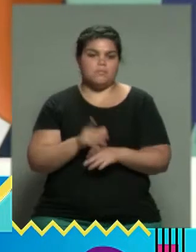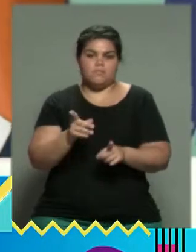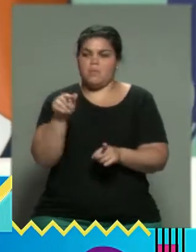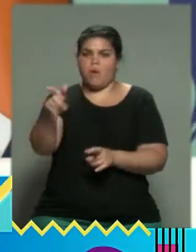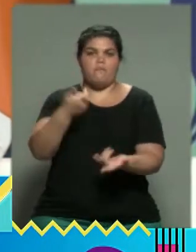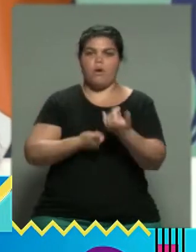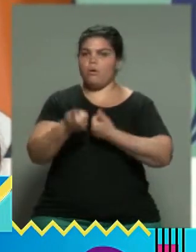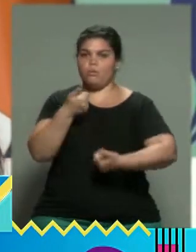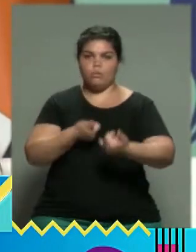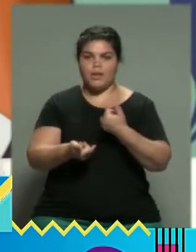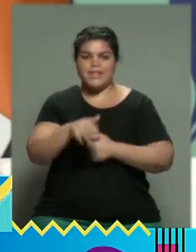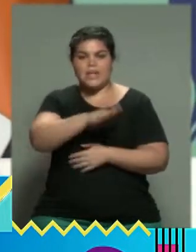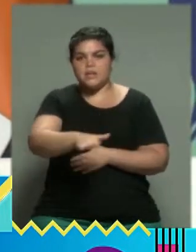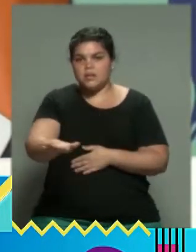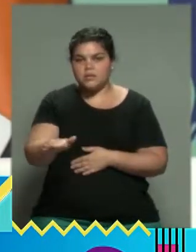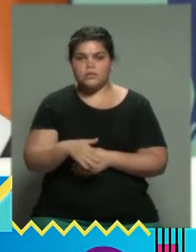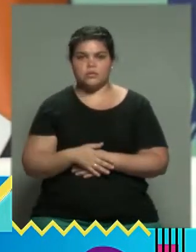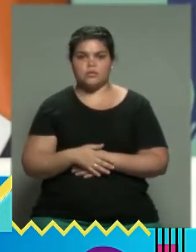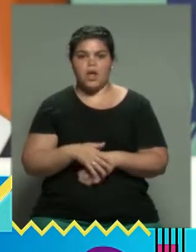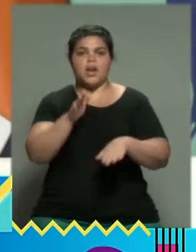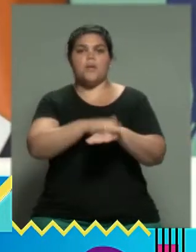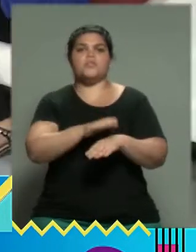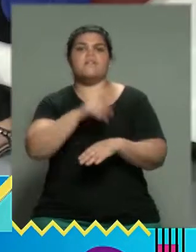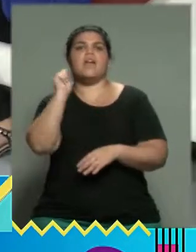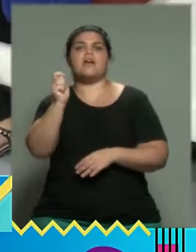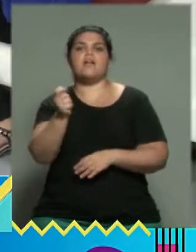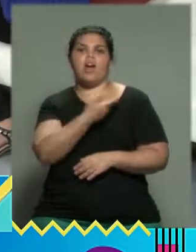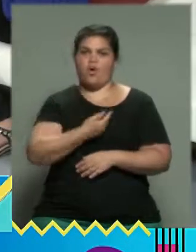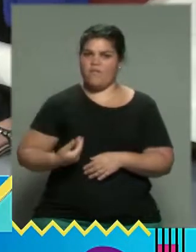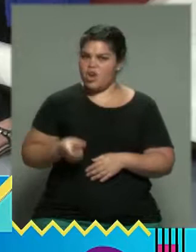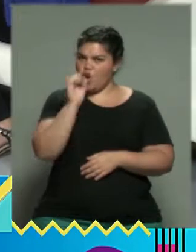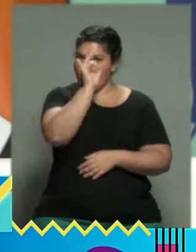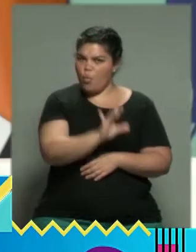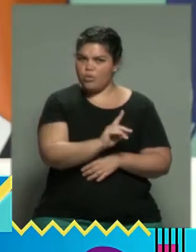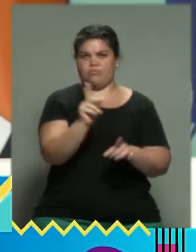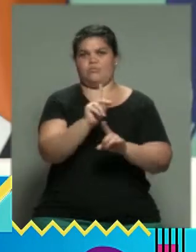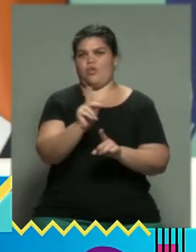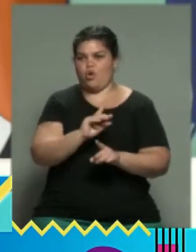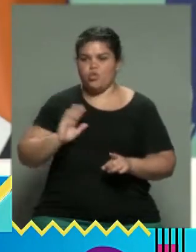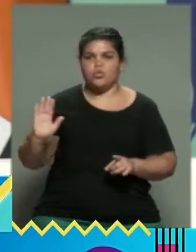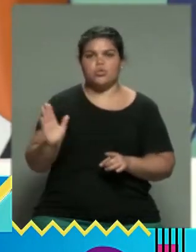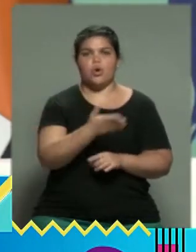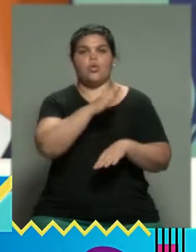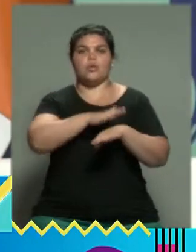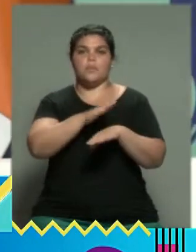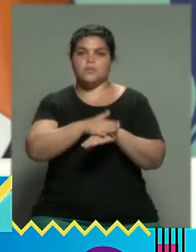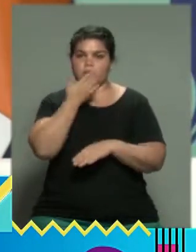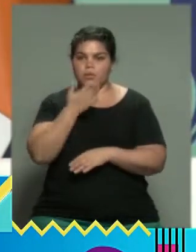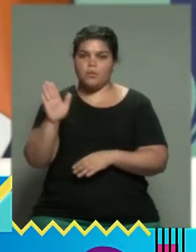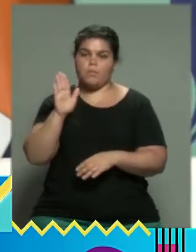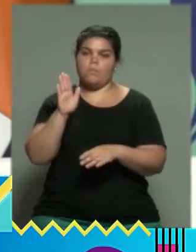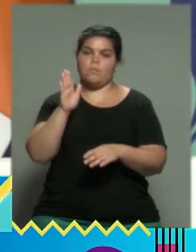vos dijiste de los niños. No es solamente responsabilidad del Estado, es responsabilidad de todos proteger los derechos vulnerados de los